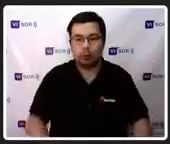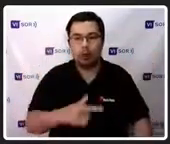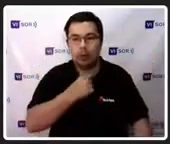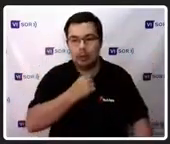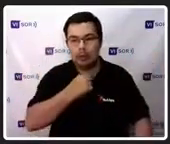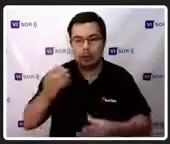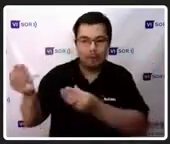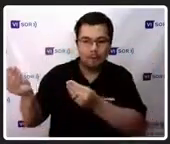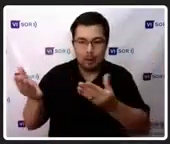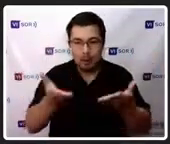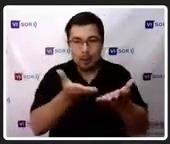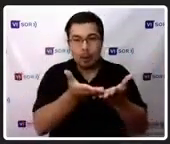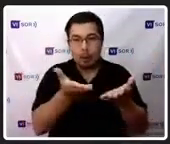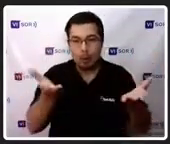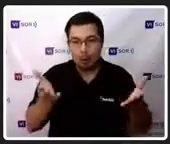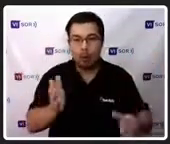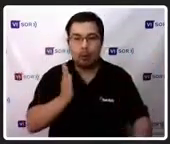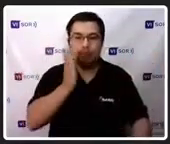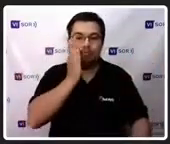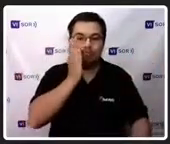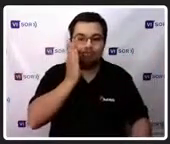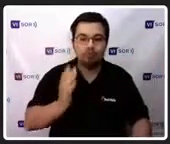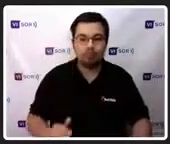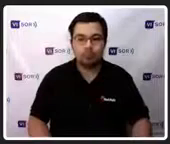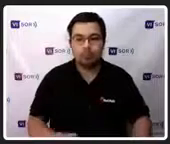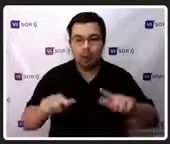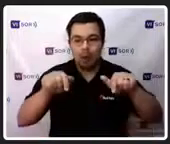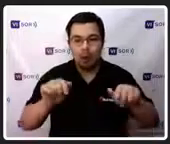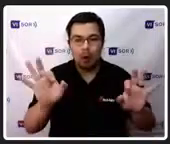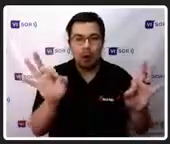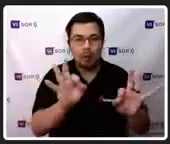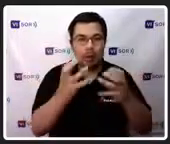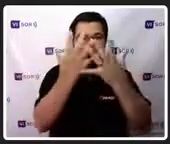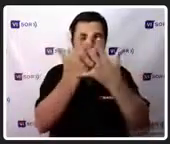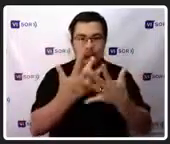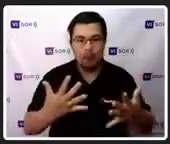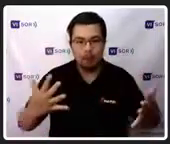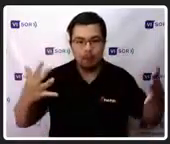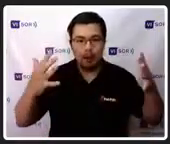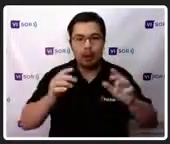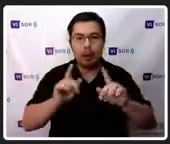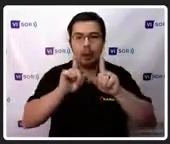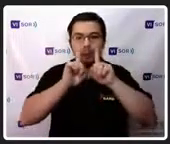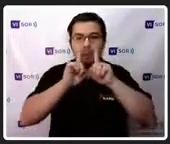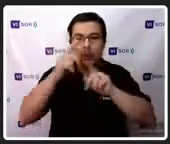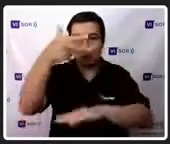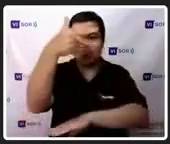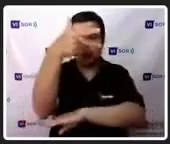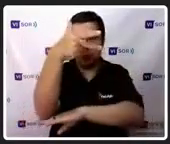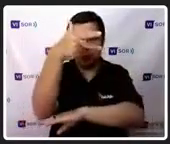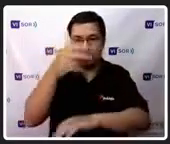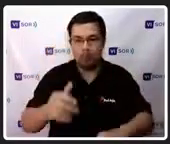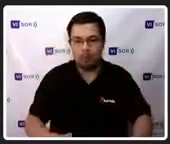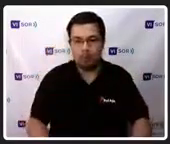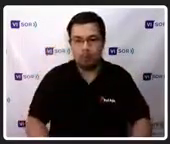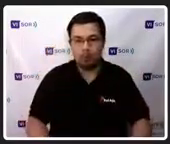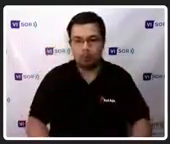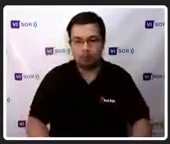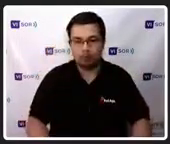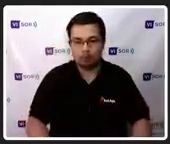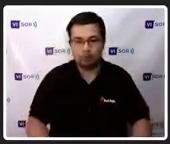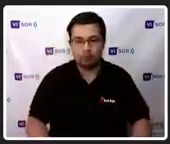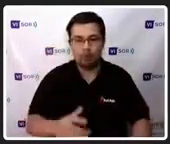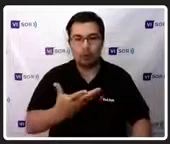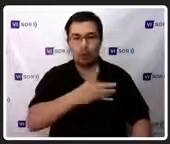Vamos a explicarles con más detalle, ¿no es cierto?, la malla de turismo y hotelería de Duoc, que están en dos versiones, la versión, ¿no es cierto?, completamente